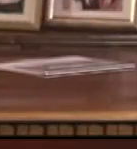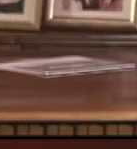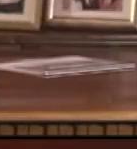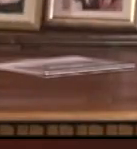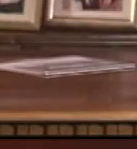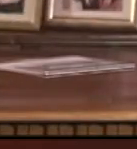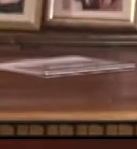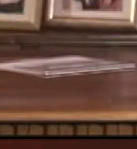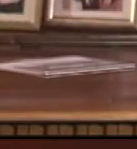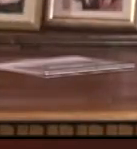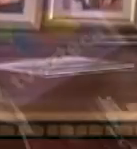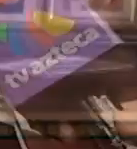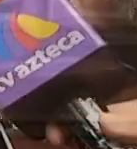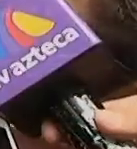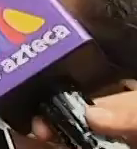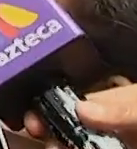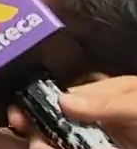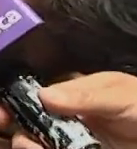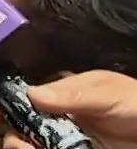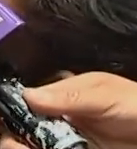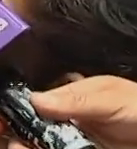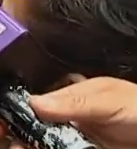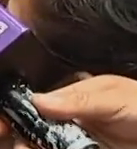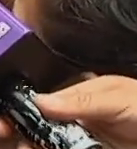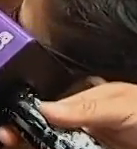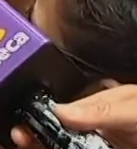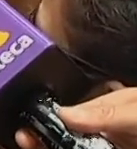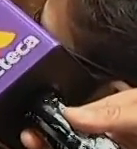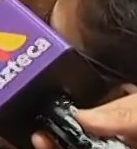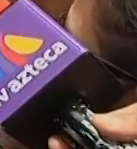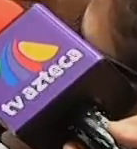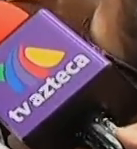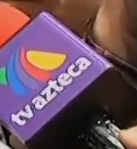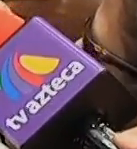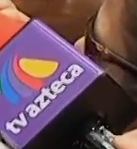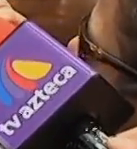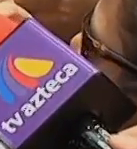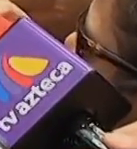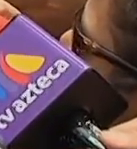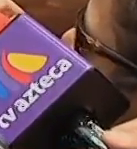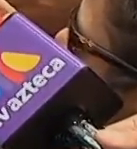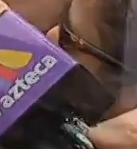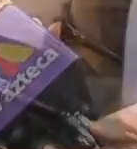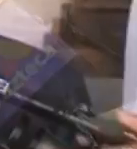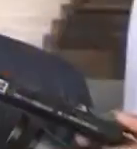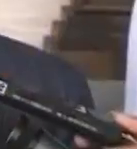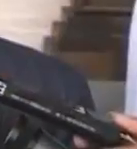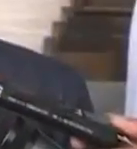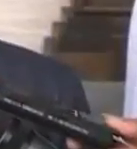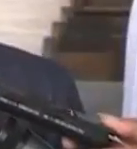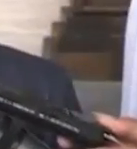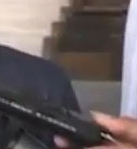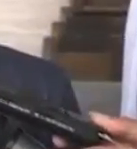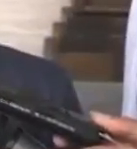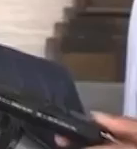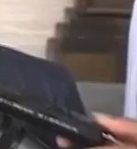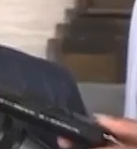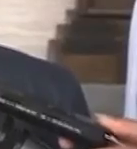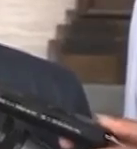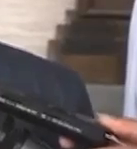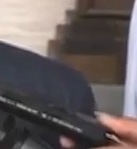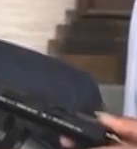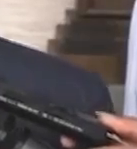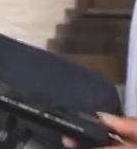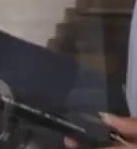entidades tuvieron una actuación precipitada, el coordinador de los diputados del PRI, César Camacho, dijo que todos los gobiernos locales deben alinearse al